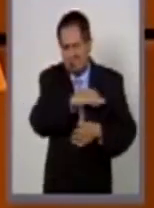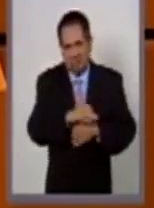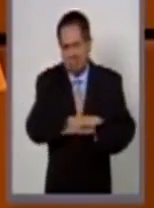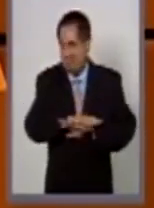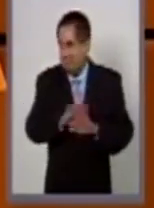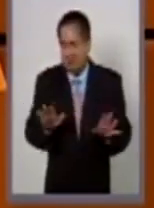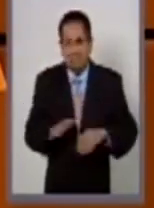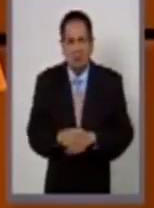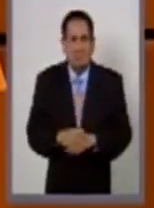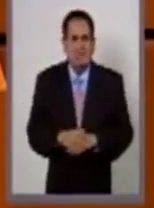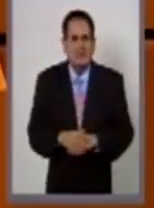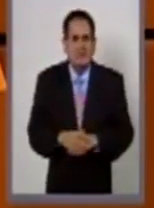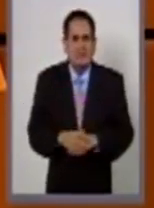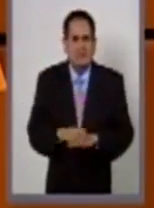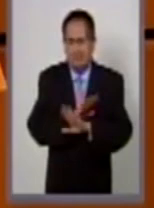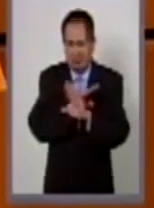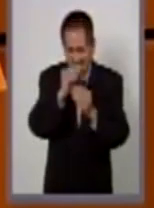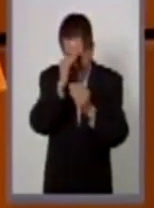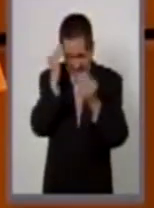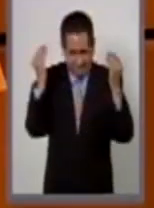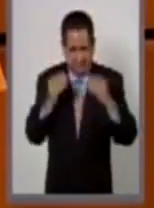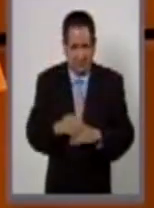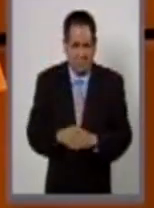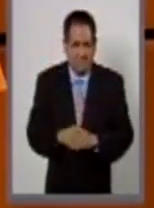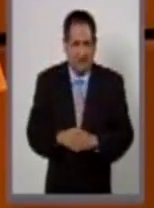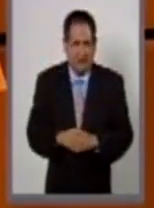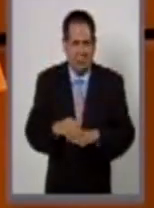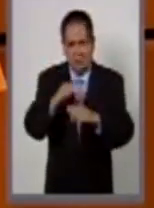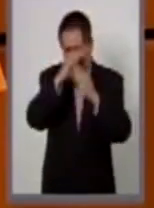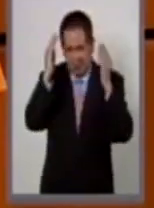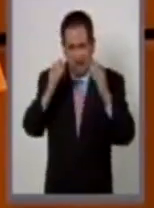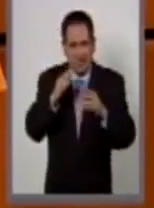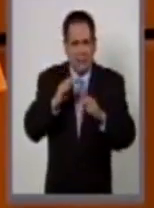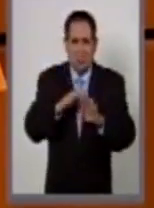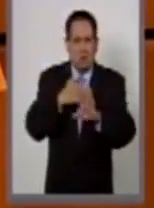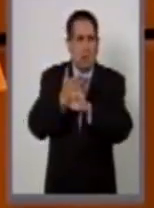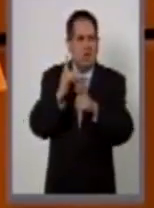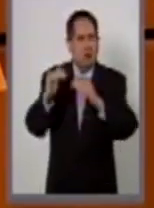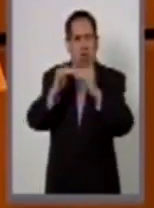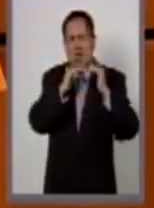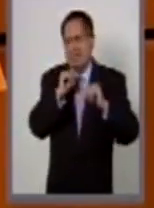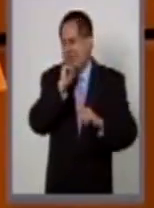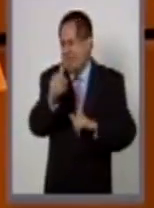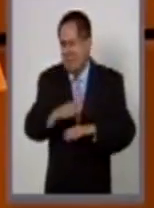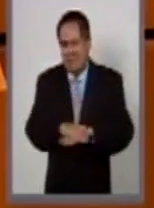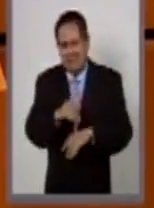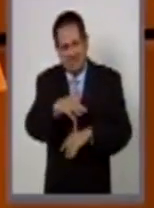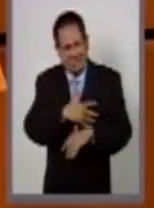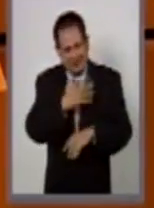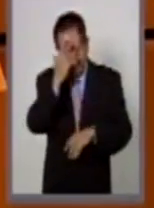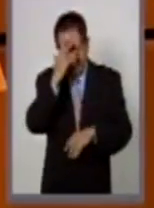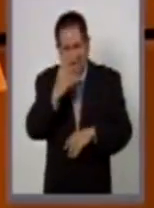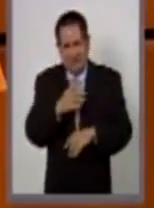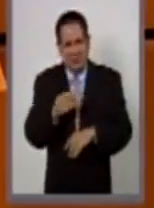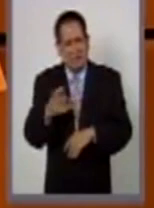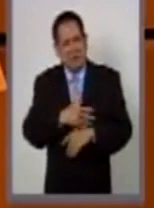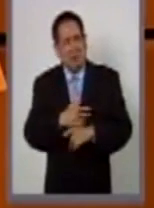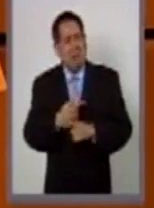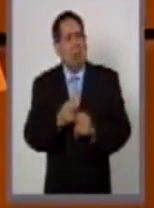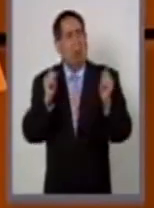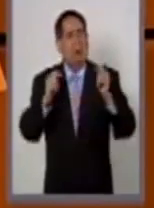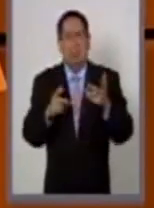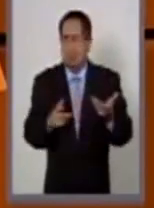está harto de la antidemocracia y del descaro, y que hemos llegado